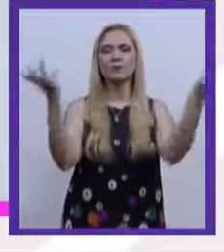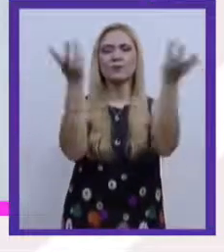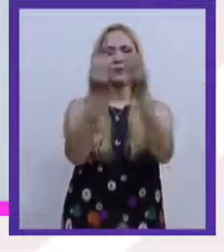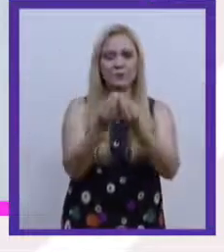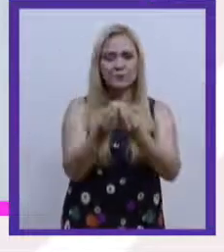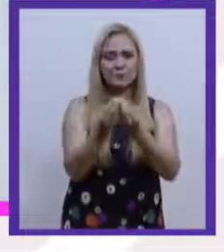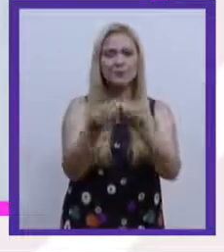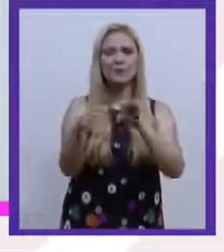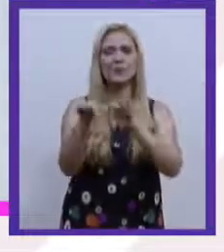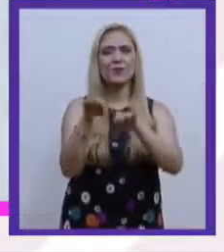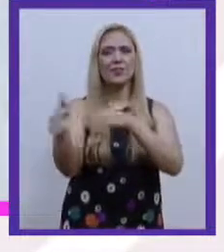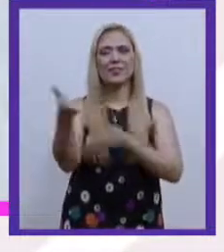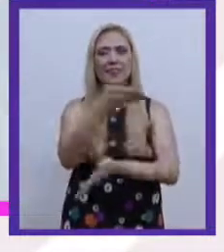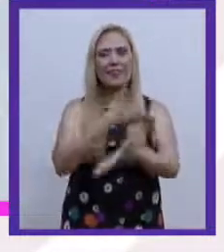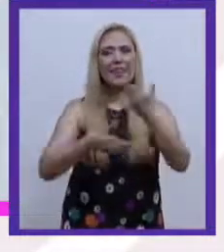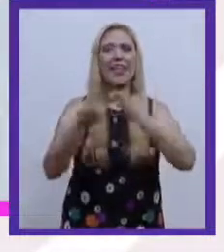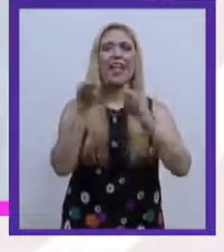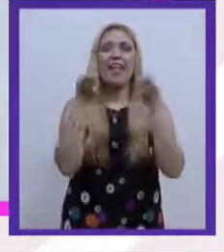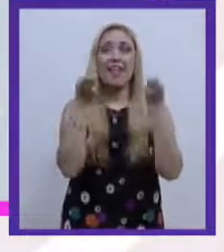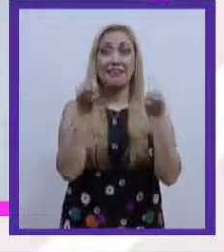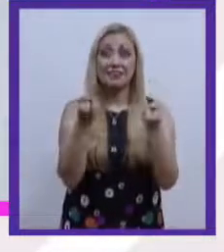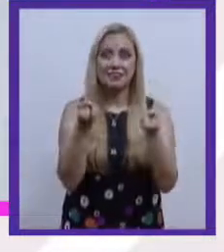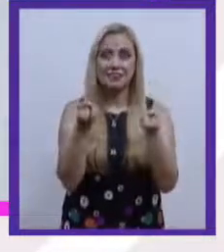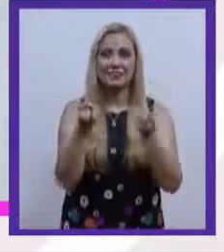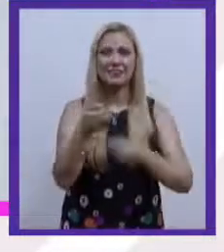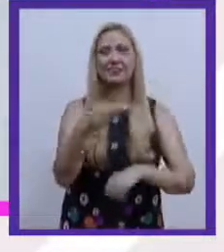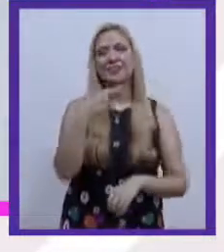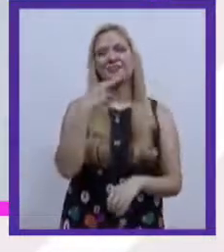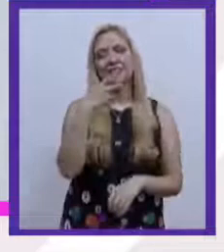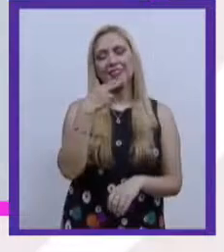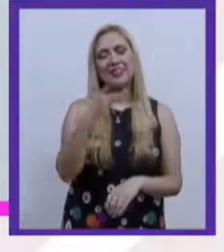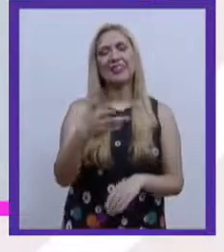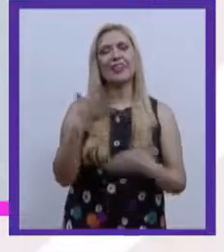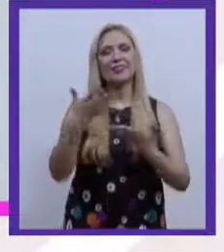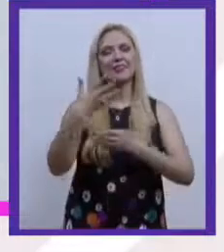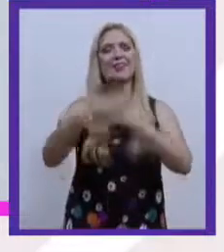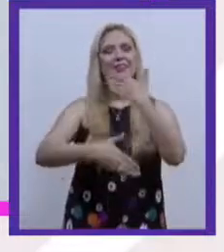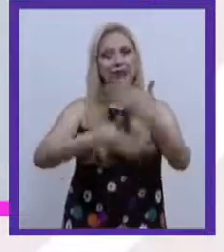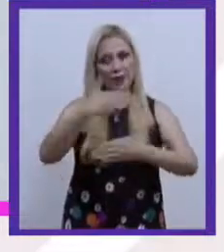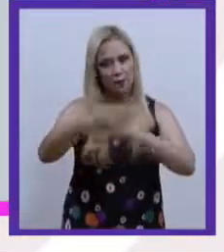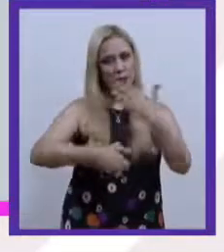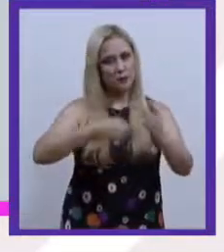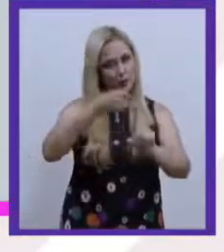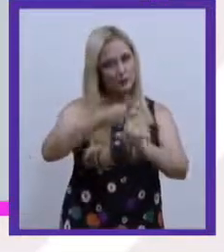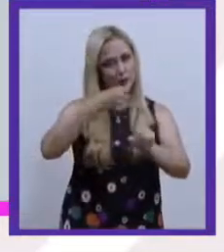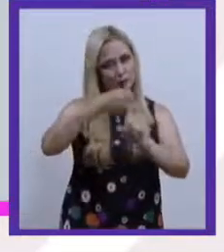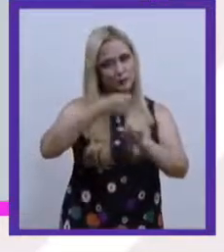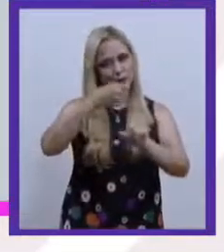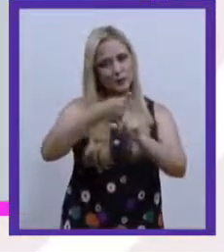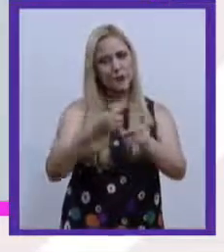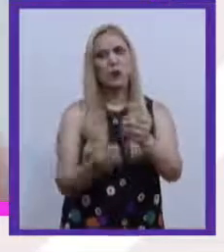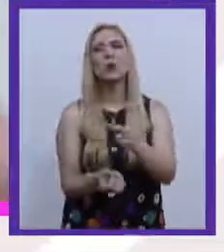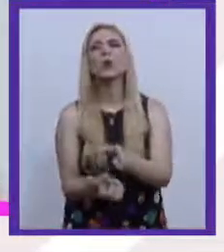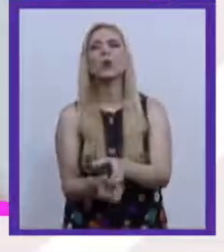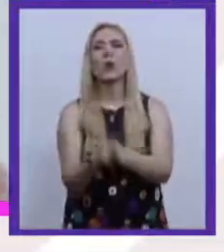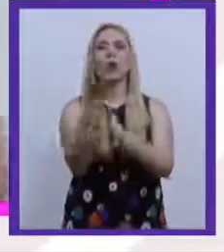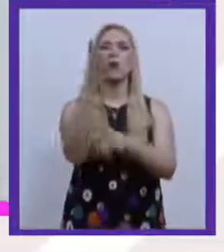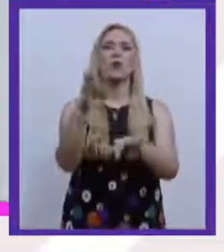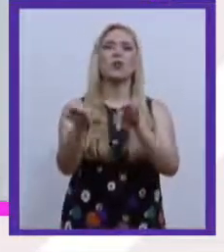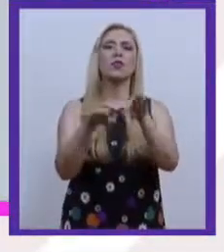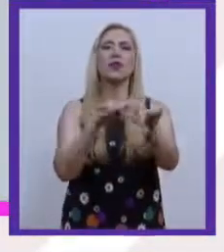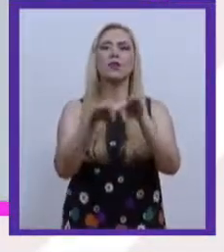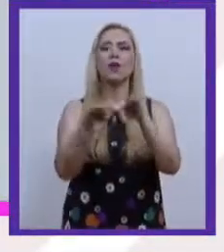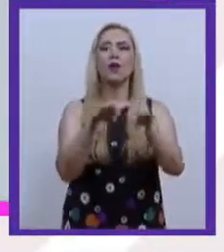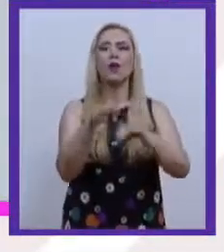en este tema eso es lo que le estamos, ¿no?, lo que estamos operando, lo que estamos golpeando, una nueva división sexual del trabajo que